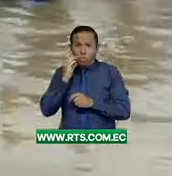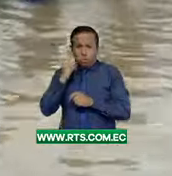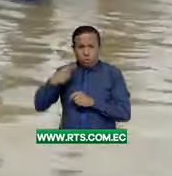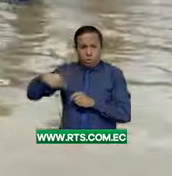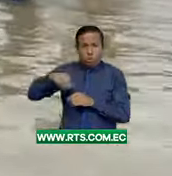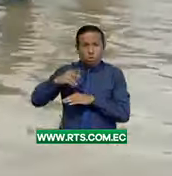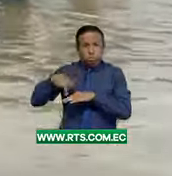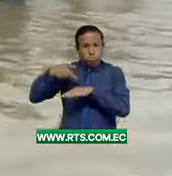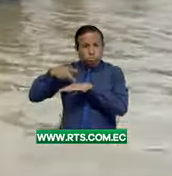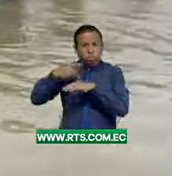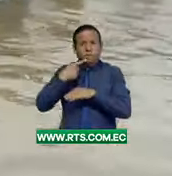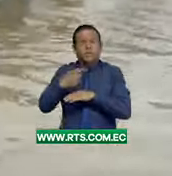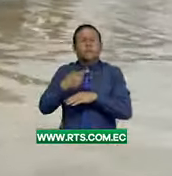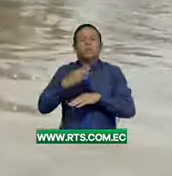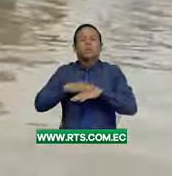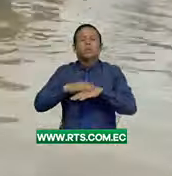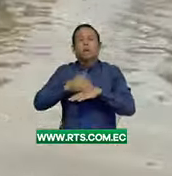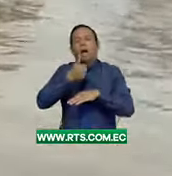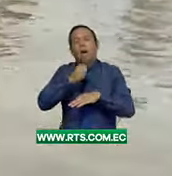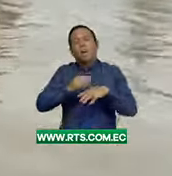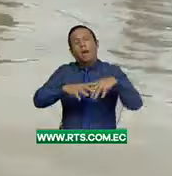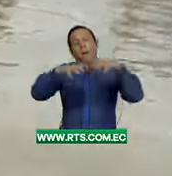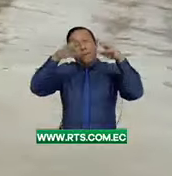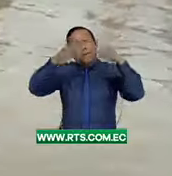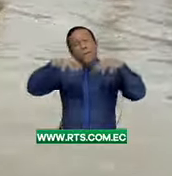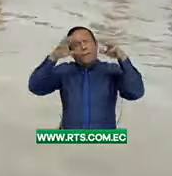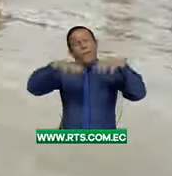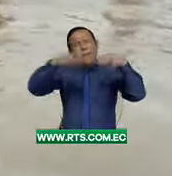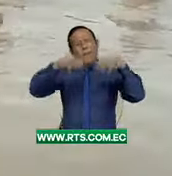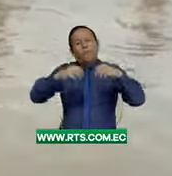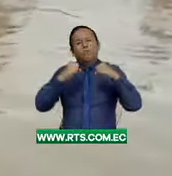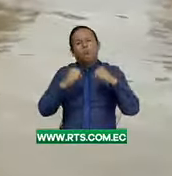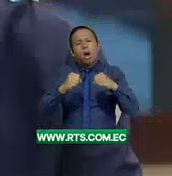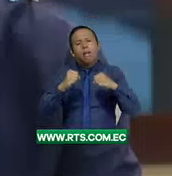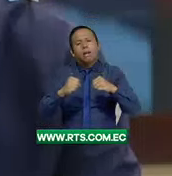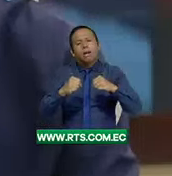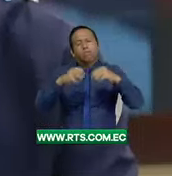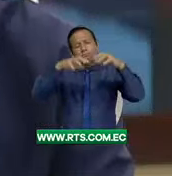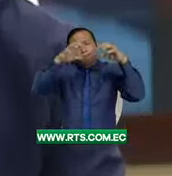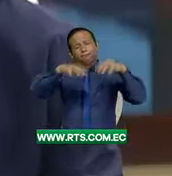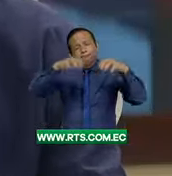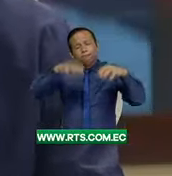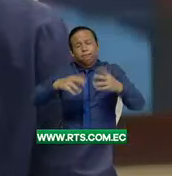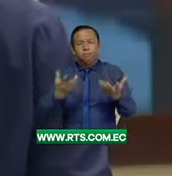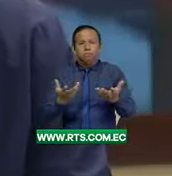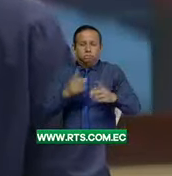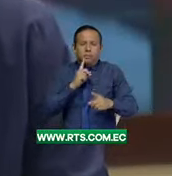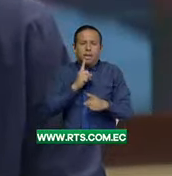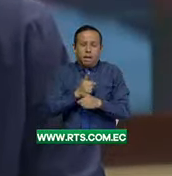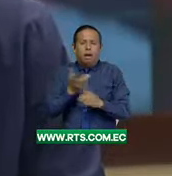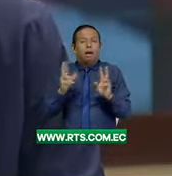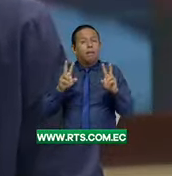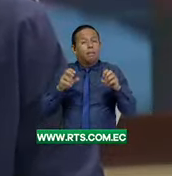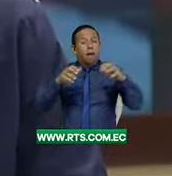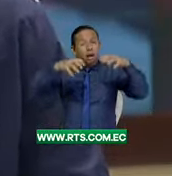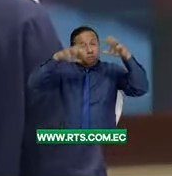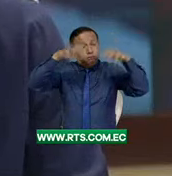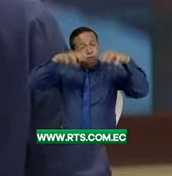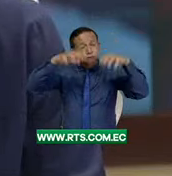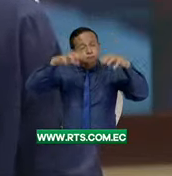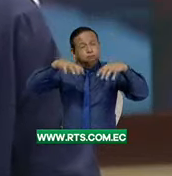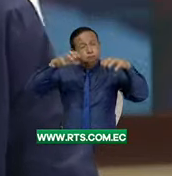producto de la presencia de las fuertes lluvias que soporta el litoral ecuatoriano. Aparte de la fuerte precipitación de lluvia y las más